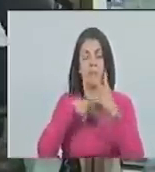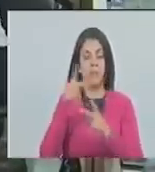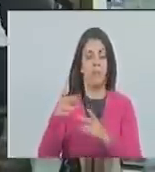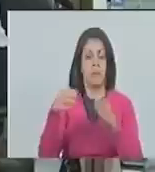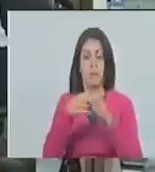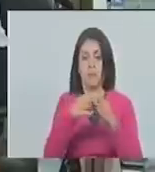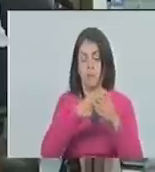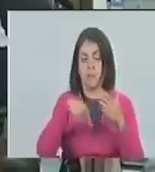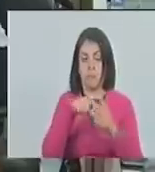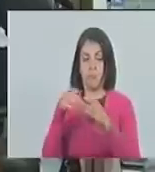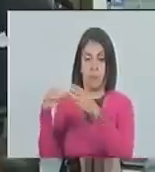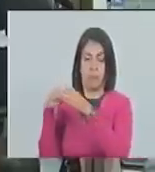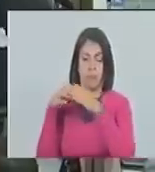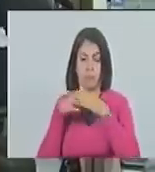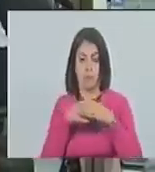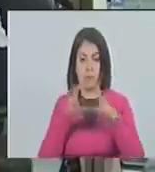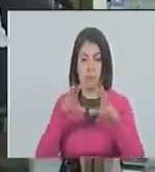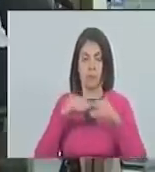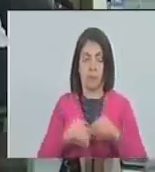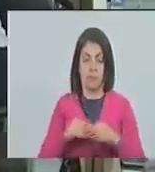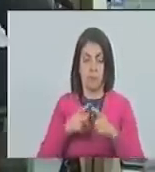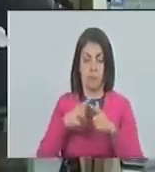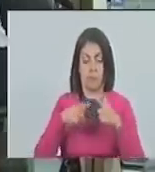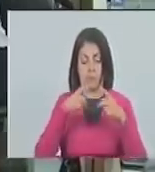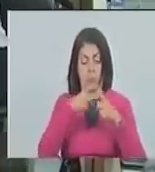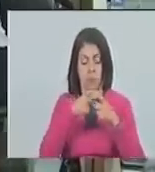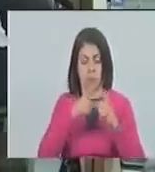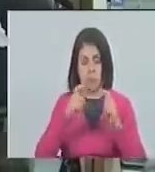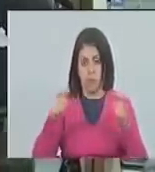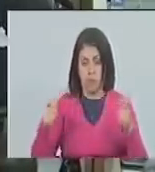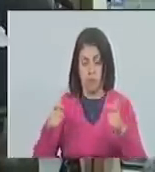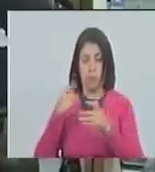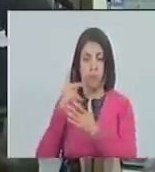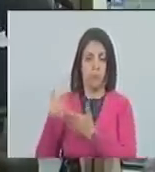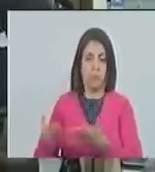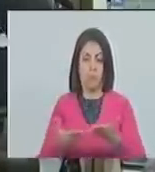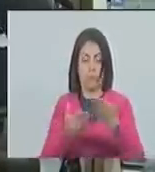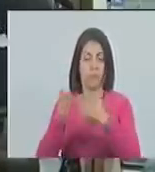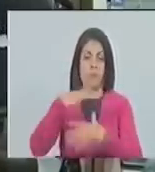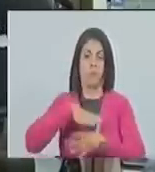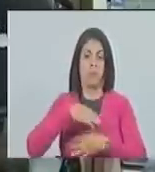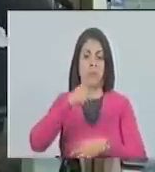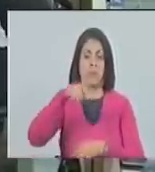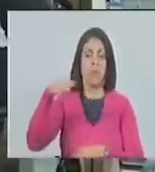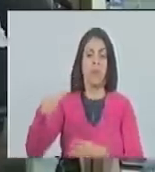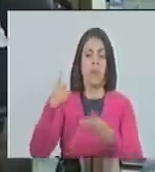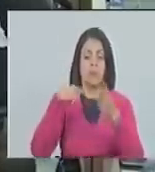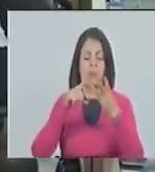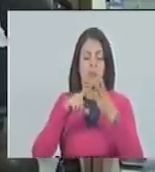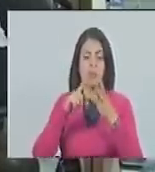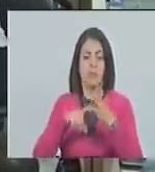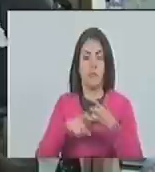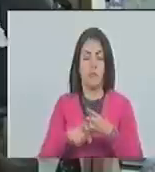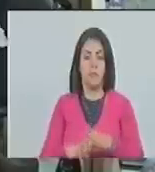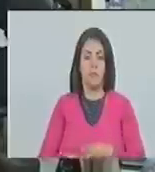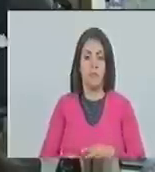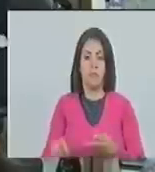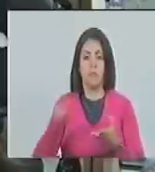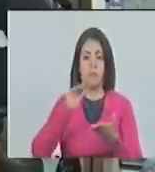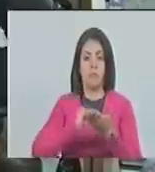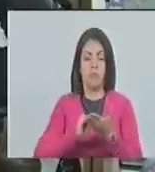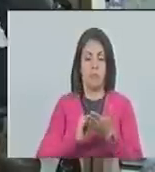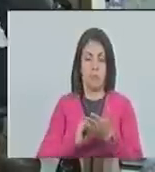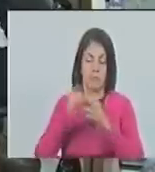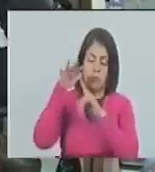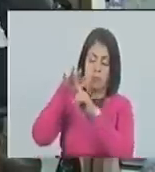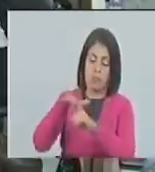masas. Segundo, la cooptación de individuos de las masas para colocarlos al servicio de los intereses de las élites. Y el tercero, la